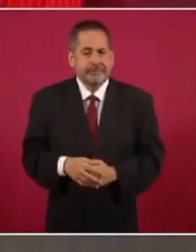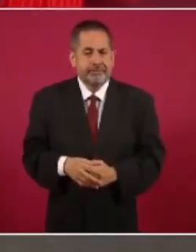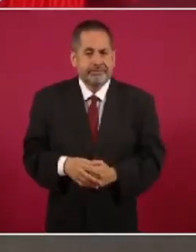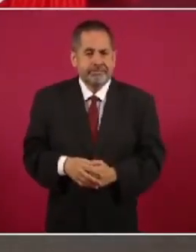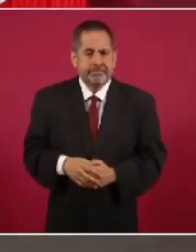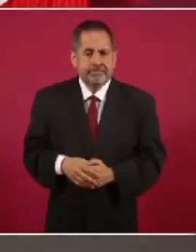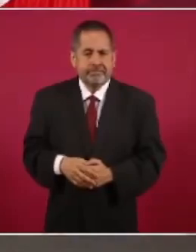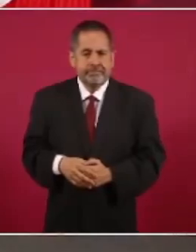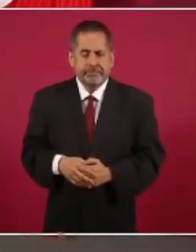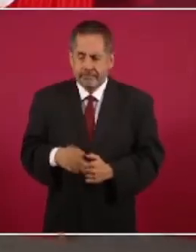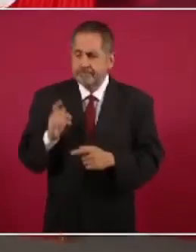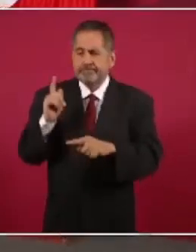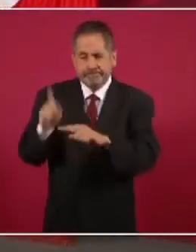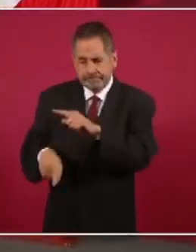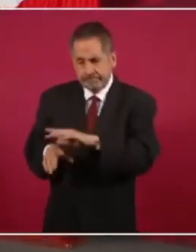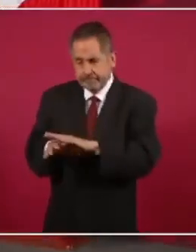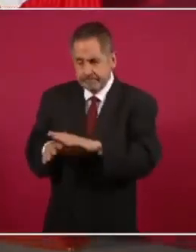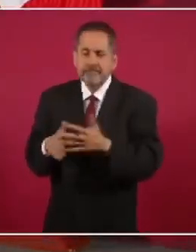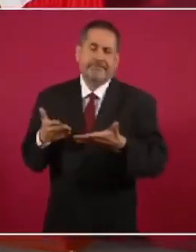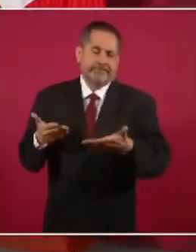Sí ha habido cambios,